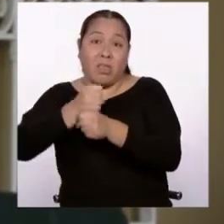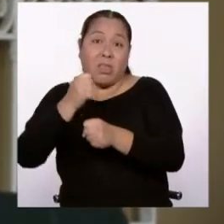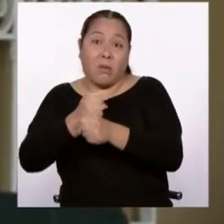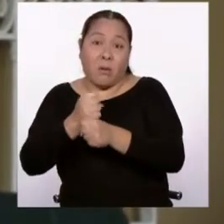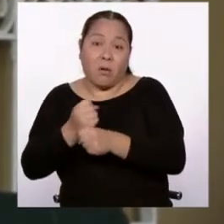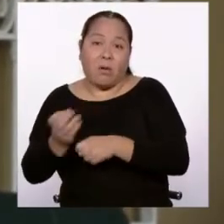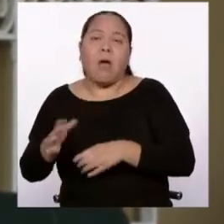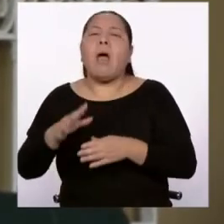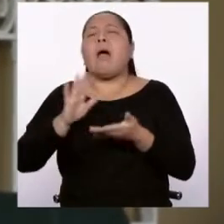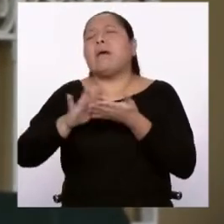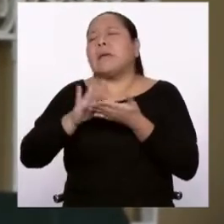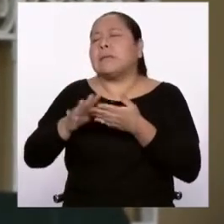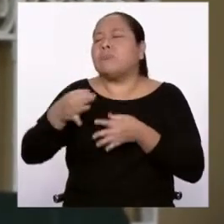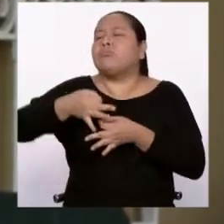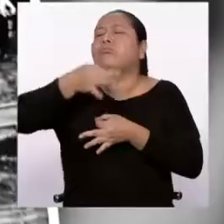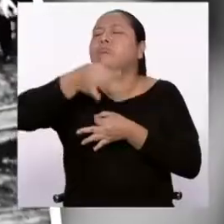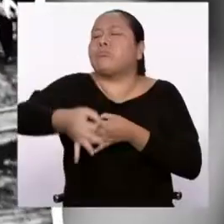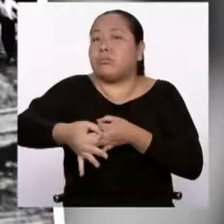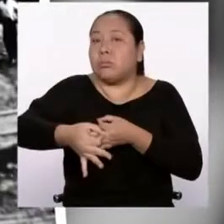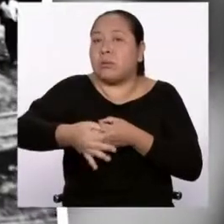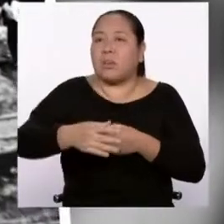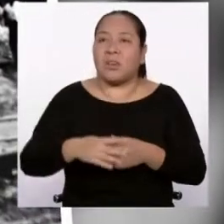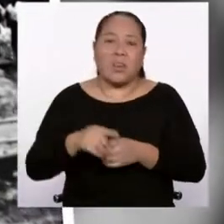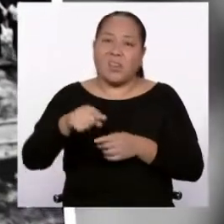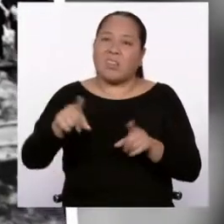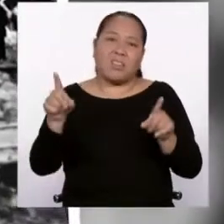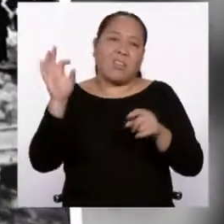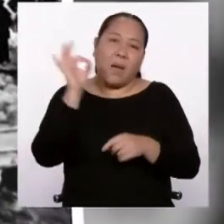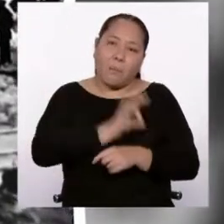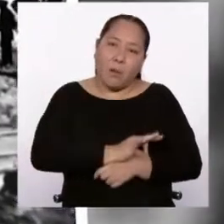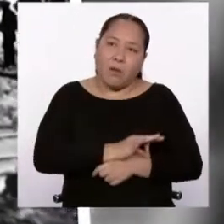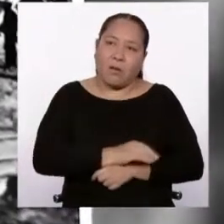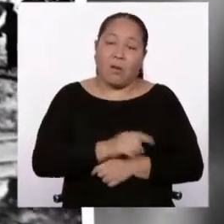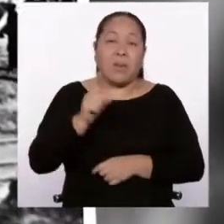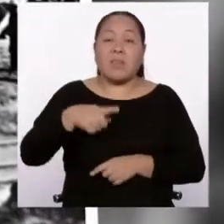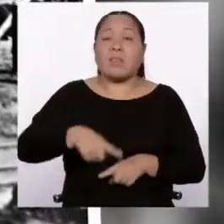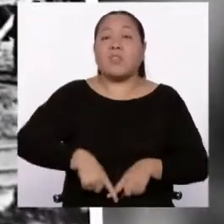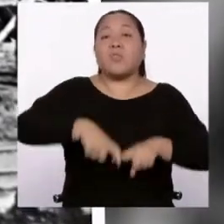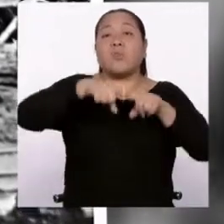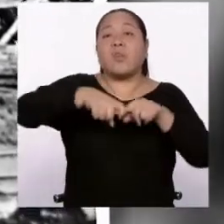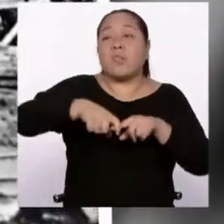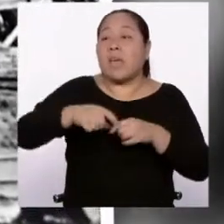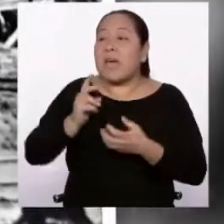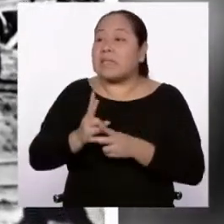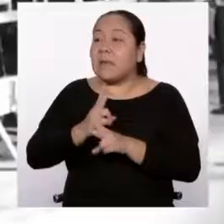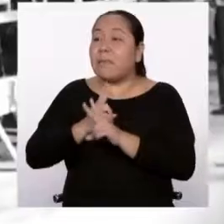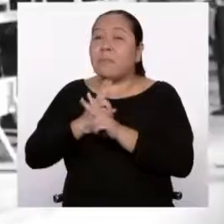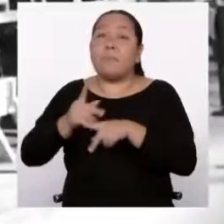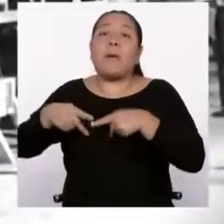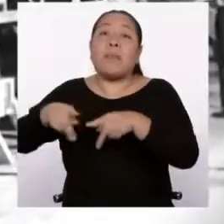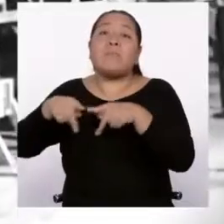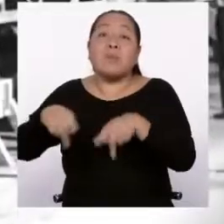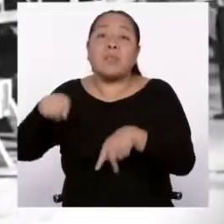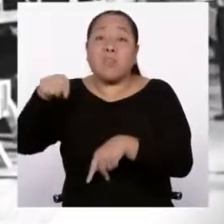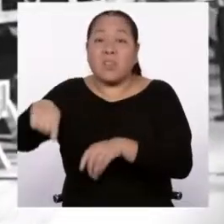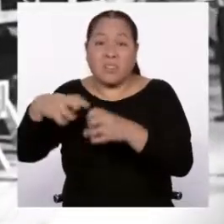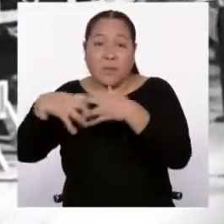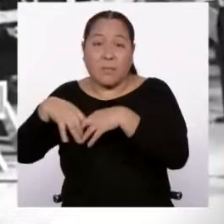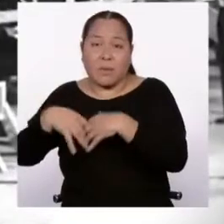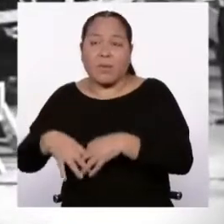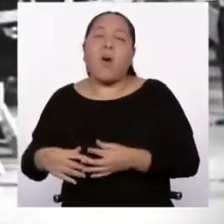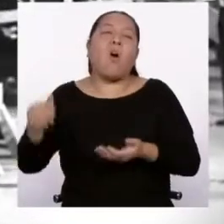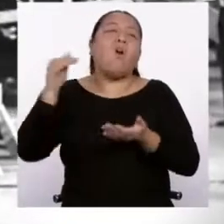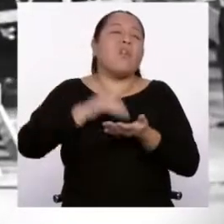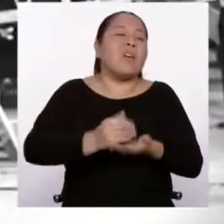par tampoco cumplía. Entonces se cancelaba la concesión y había que volver a retomar todo